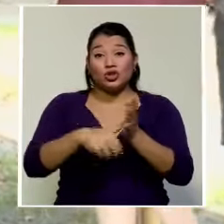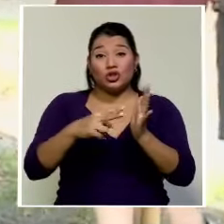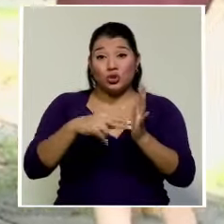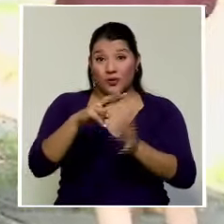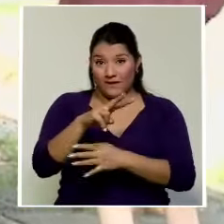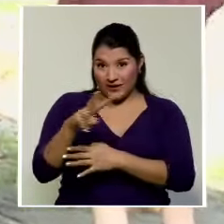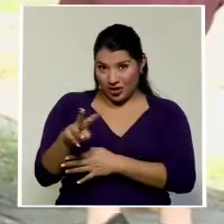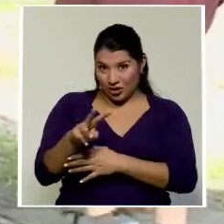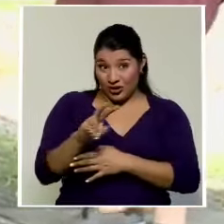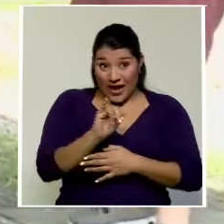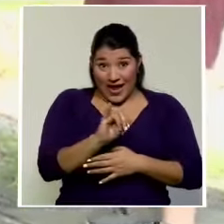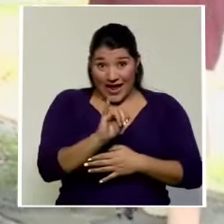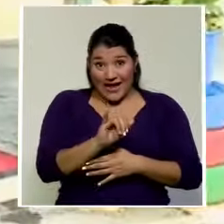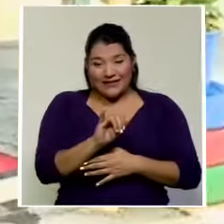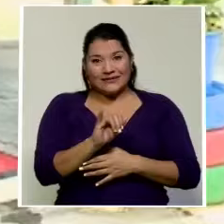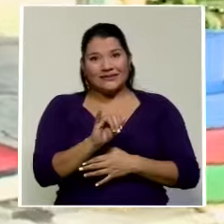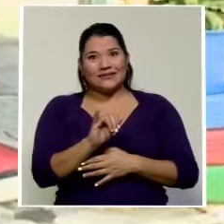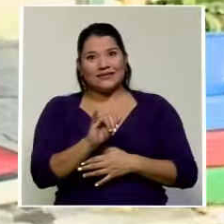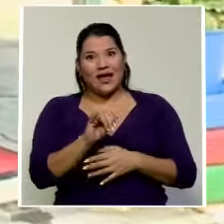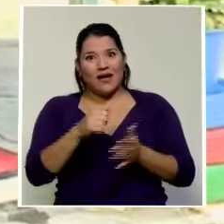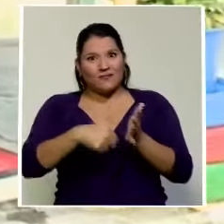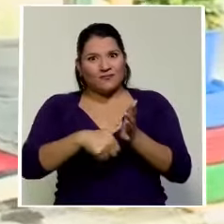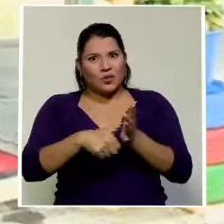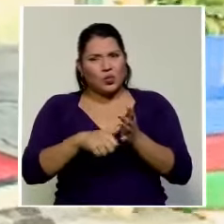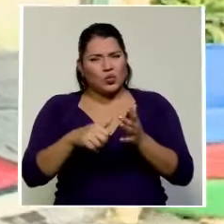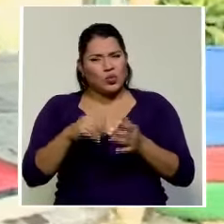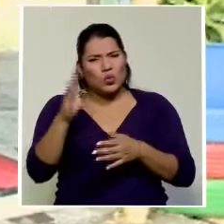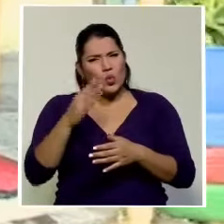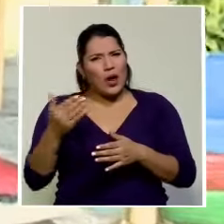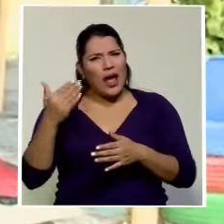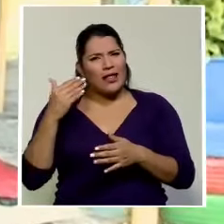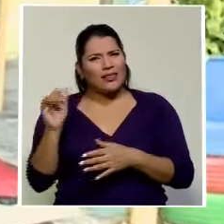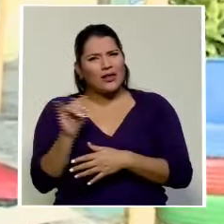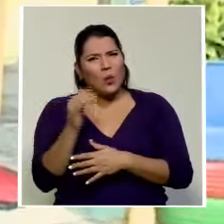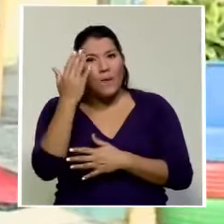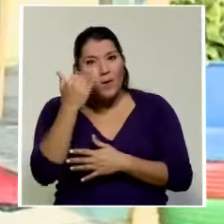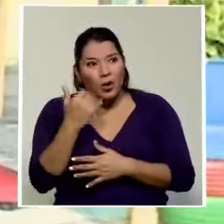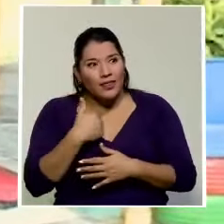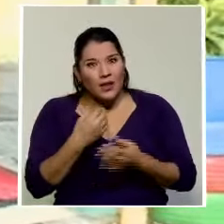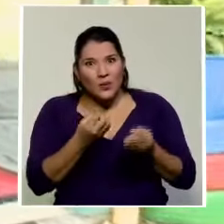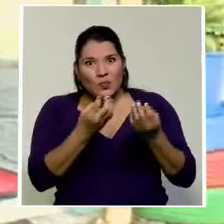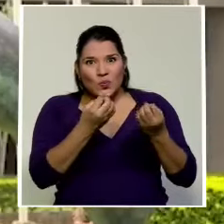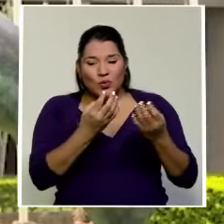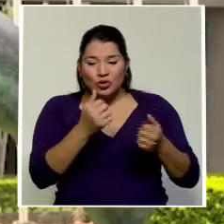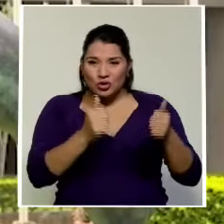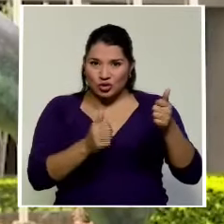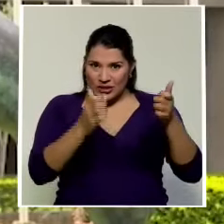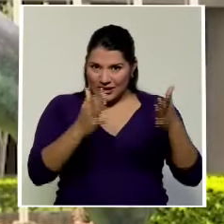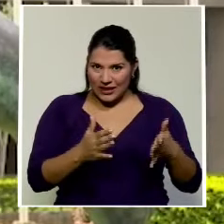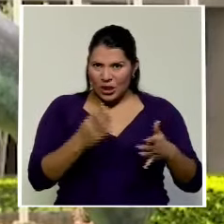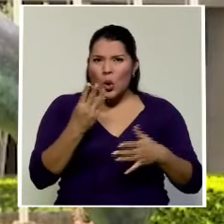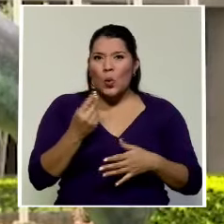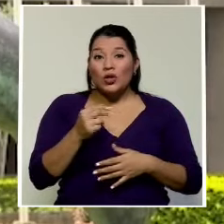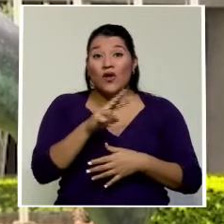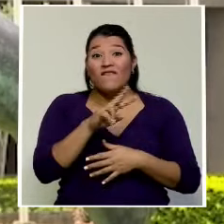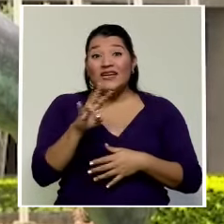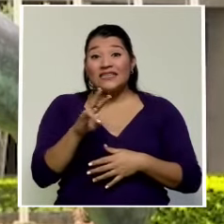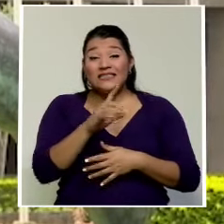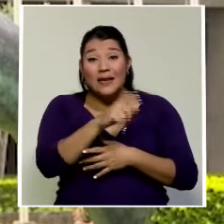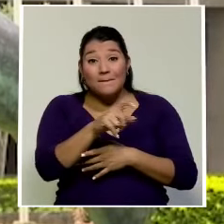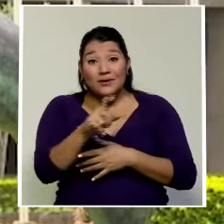Esta elección es histórica en el país, pues tendrá la mayor cantidad de aspirantes a la presidencia que ha existido. Hablamos de 27 personas que